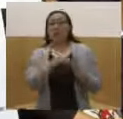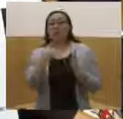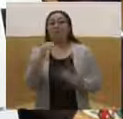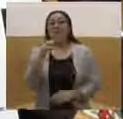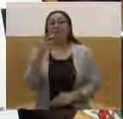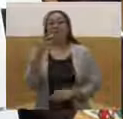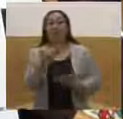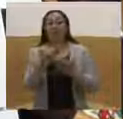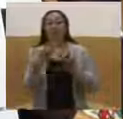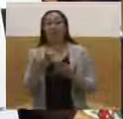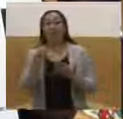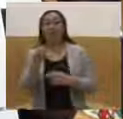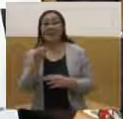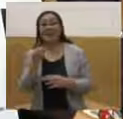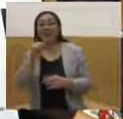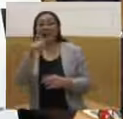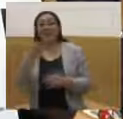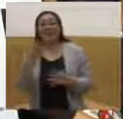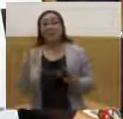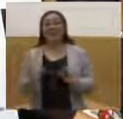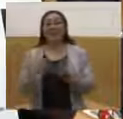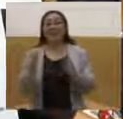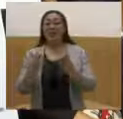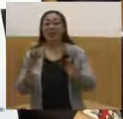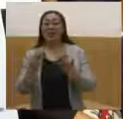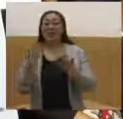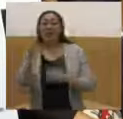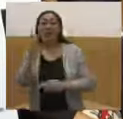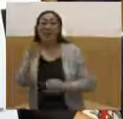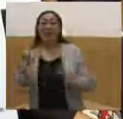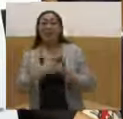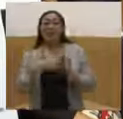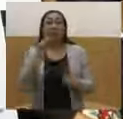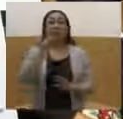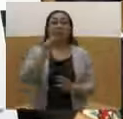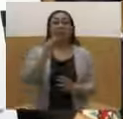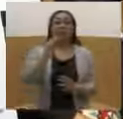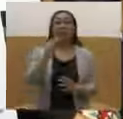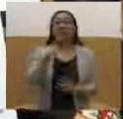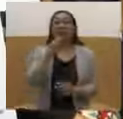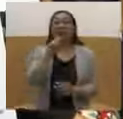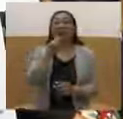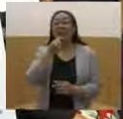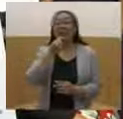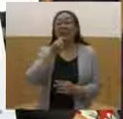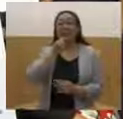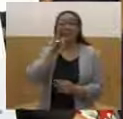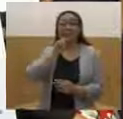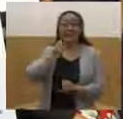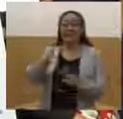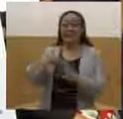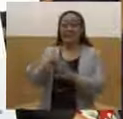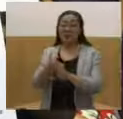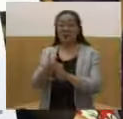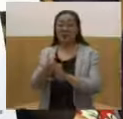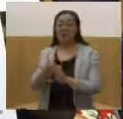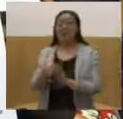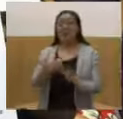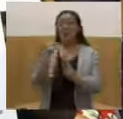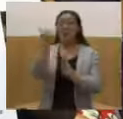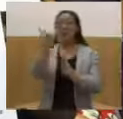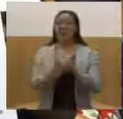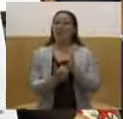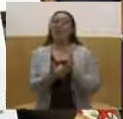casos, de los cuales 20 fueron cometidos contra niñas menores de 14 años. Los datos muestran que la tendencia va a la